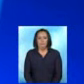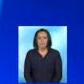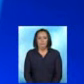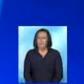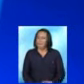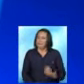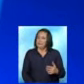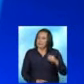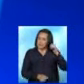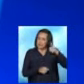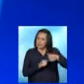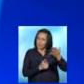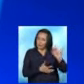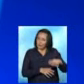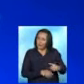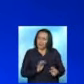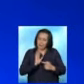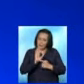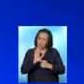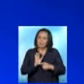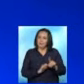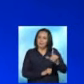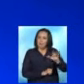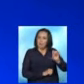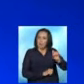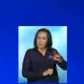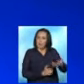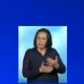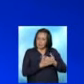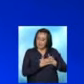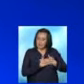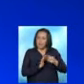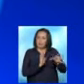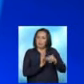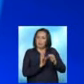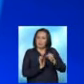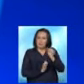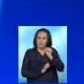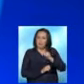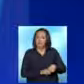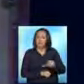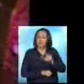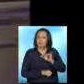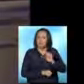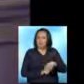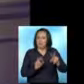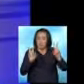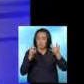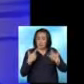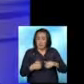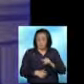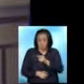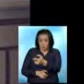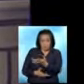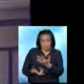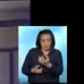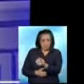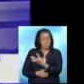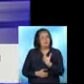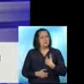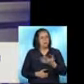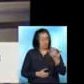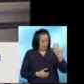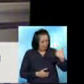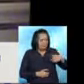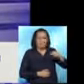Es momento de recordar las presentaciones de Luis Huaraca Ángeles, el querido Luis Miguel de Yo Soy. Si tú me hubieras dicho siempre